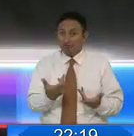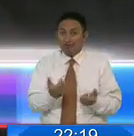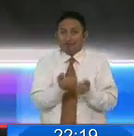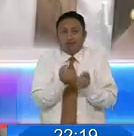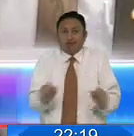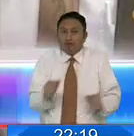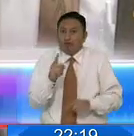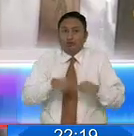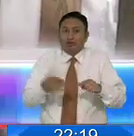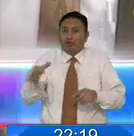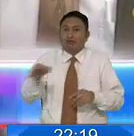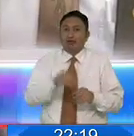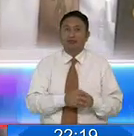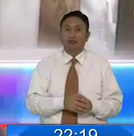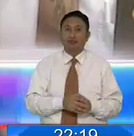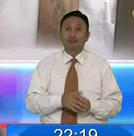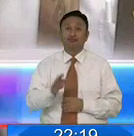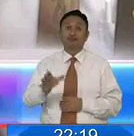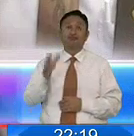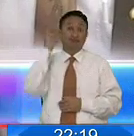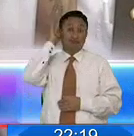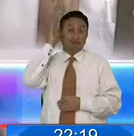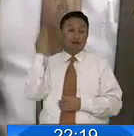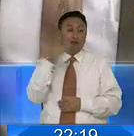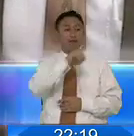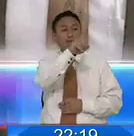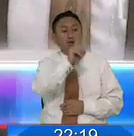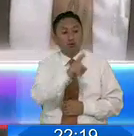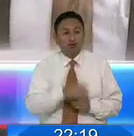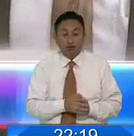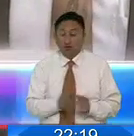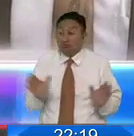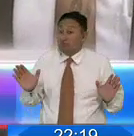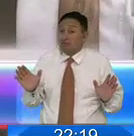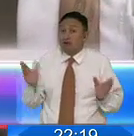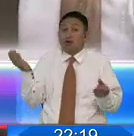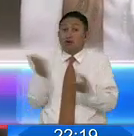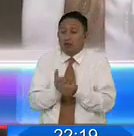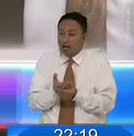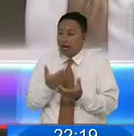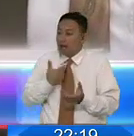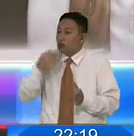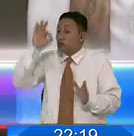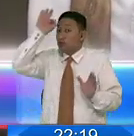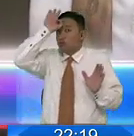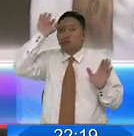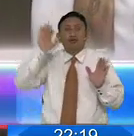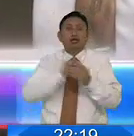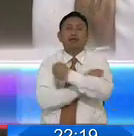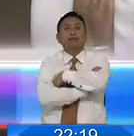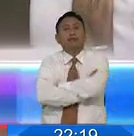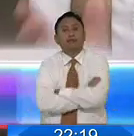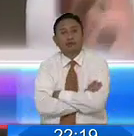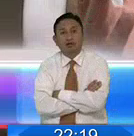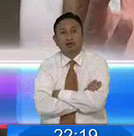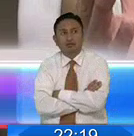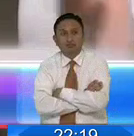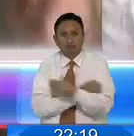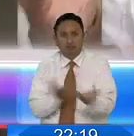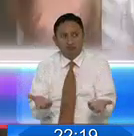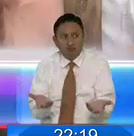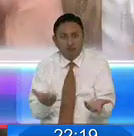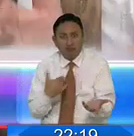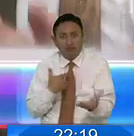se acerca la compañera a preguntar y le dice no sé qué habrá pasado con su carpeta a mis compañeros del